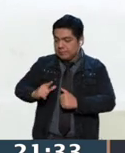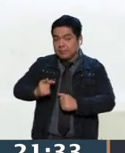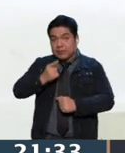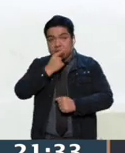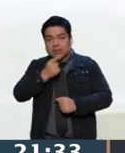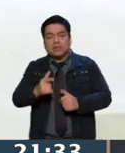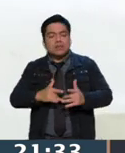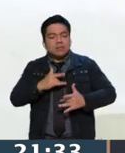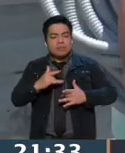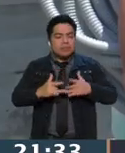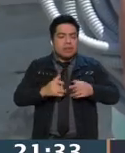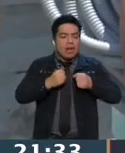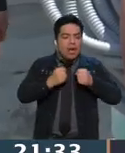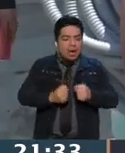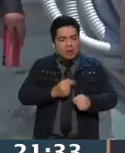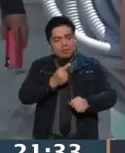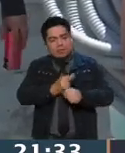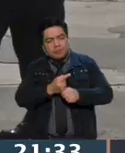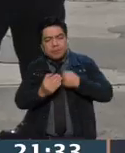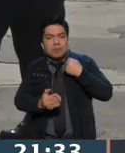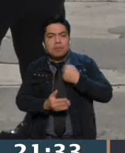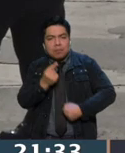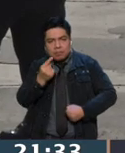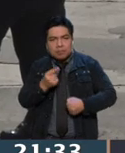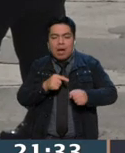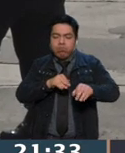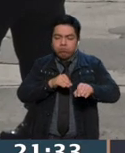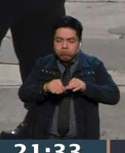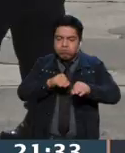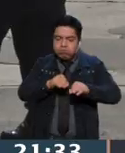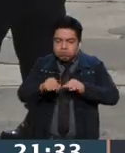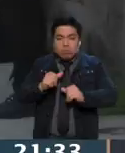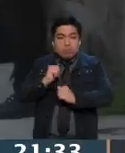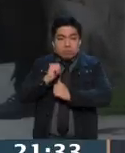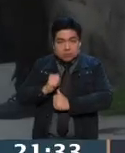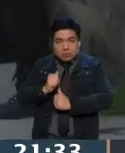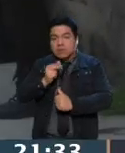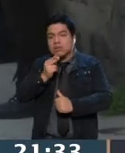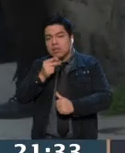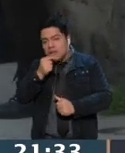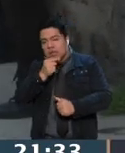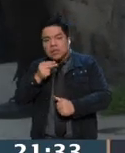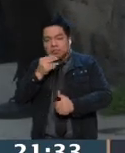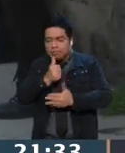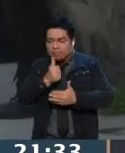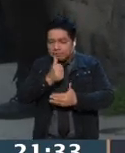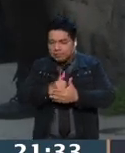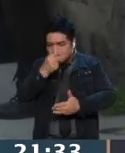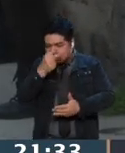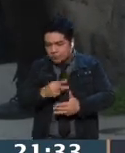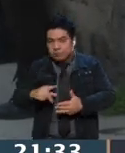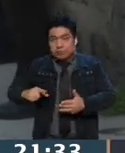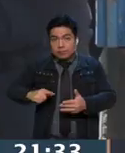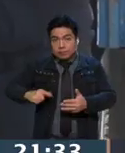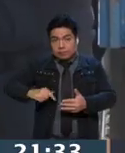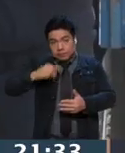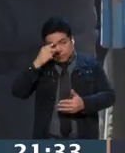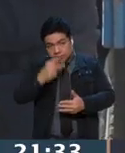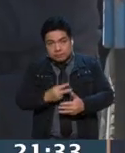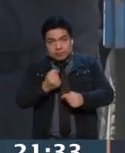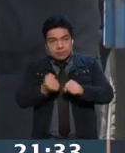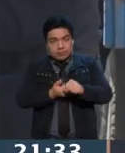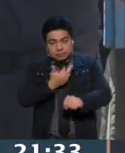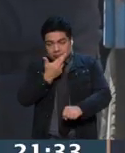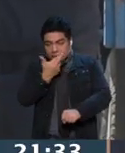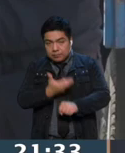la percepción de seguridad se debe en mayor medida al trabajo de autoridades capitalinas, pues el gobierno de la Ciudad de México, a través de la